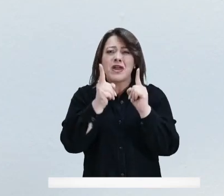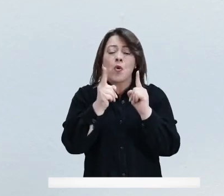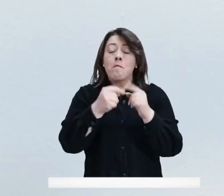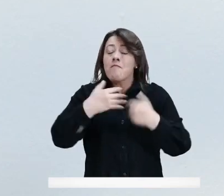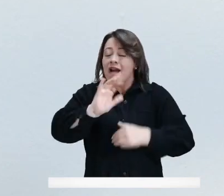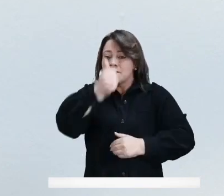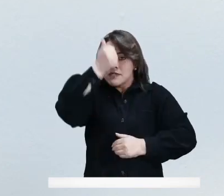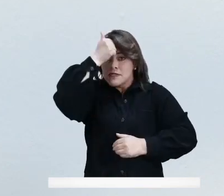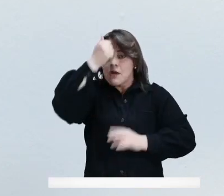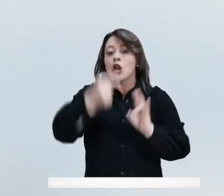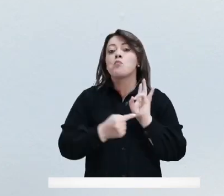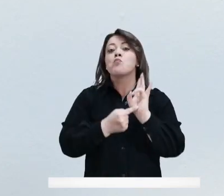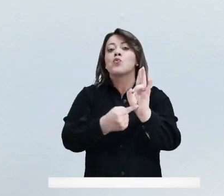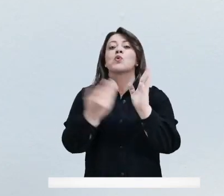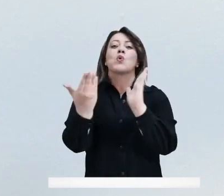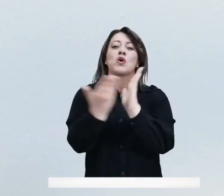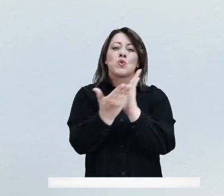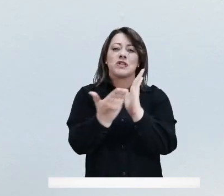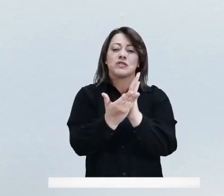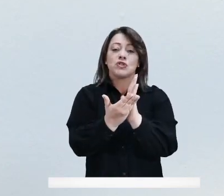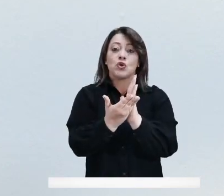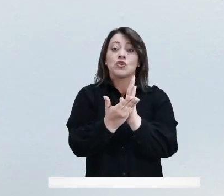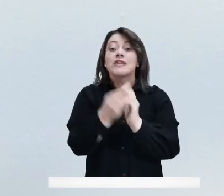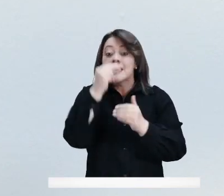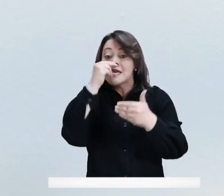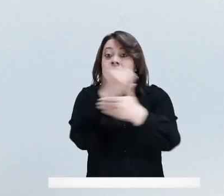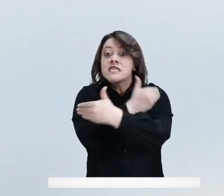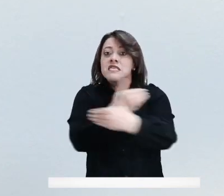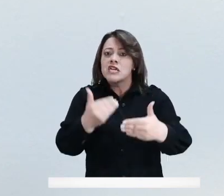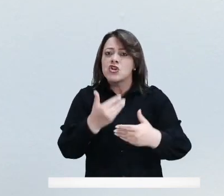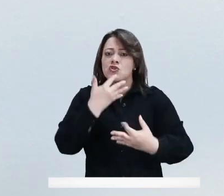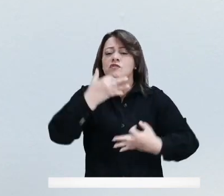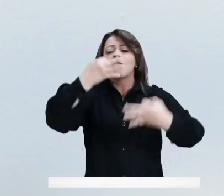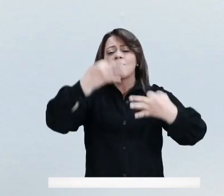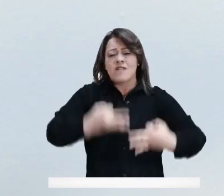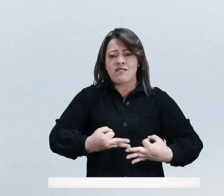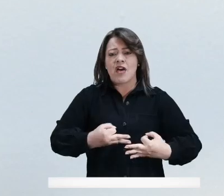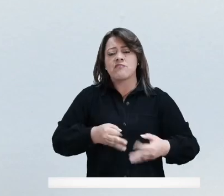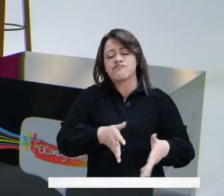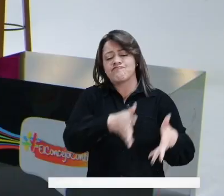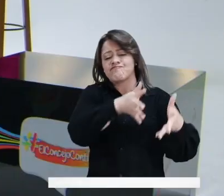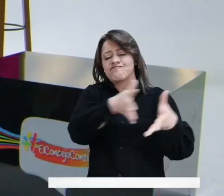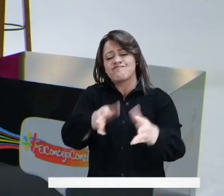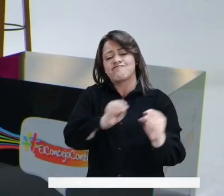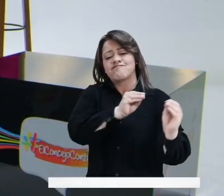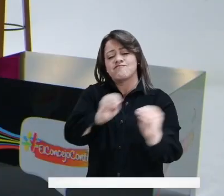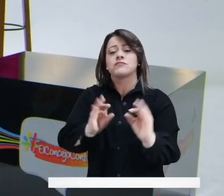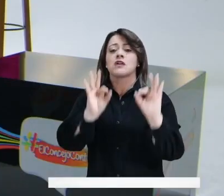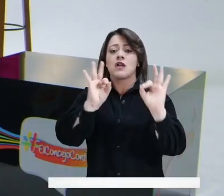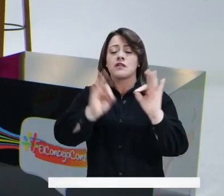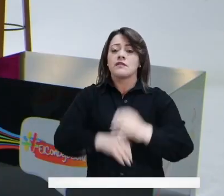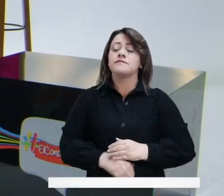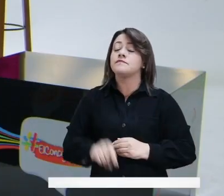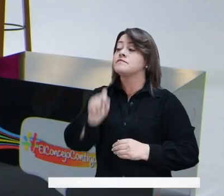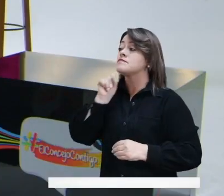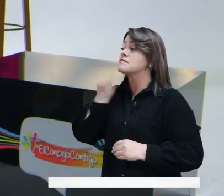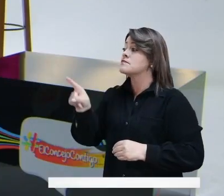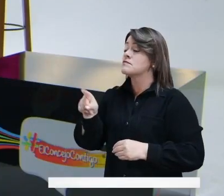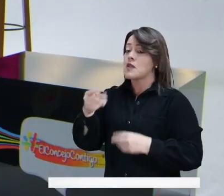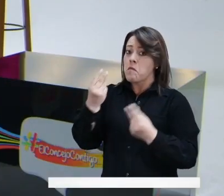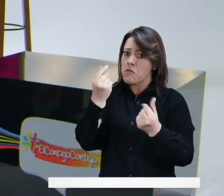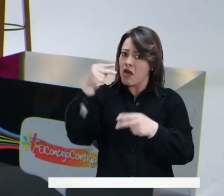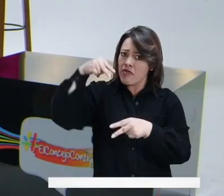modelo educativo que garantice que los niños que van pues tengan de verdad una educación de calidad. ¿Y hay recursos para